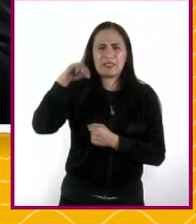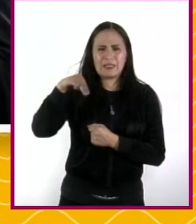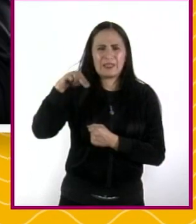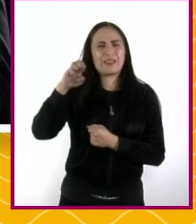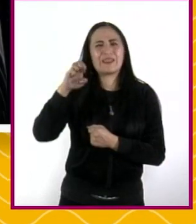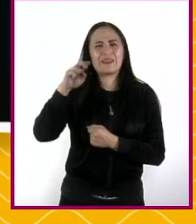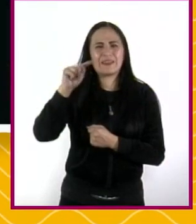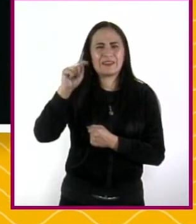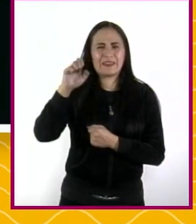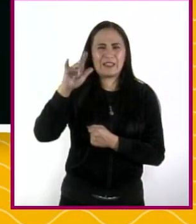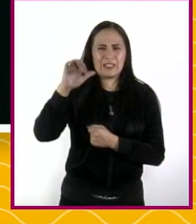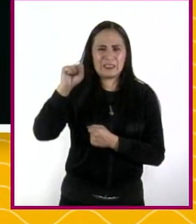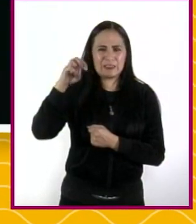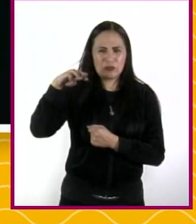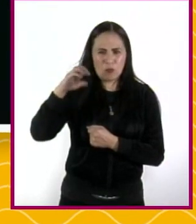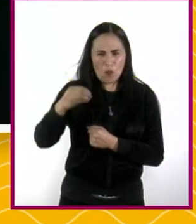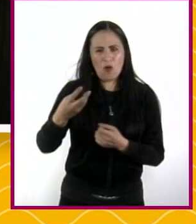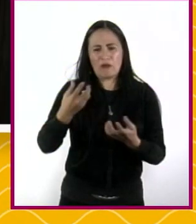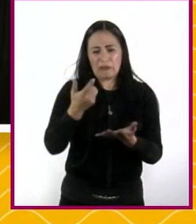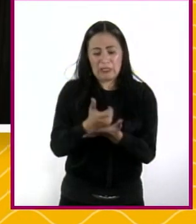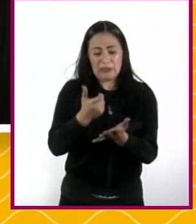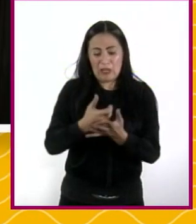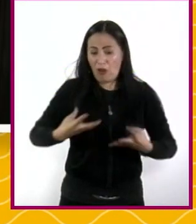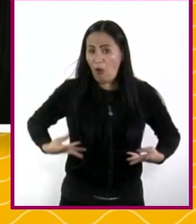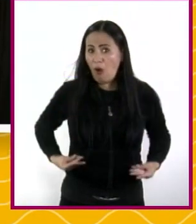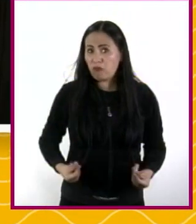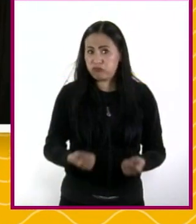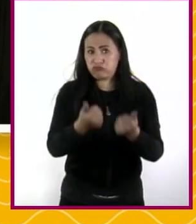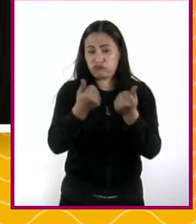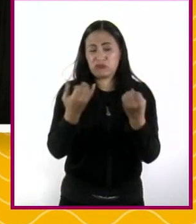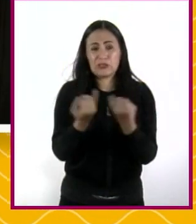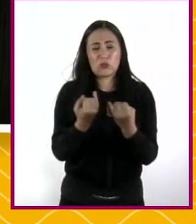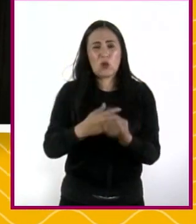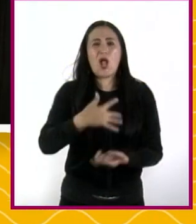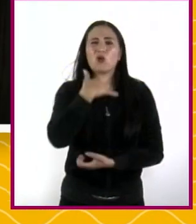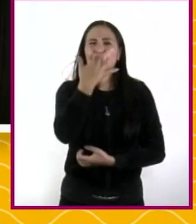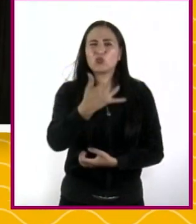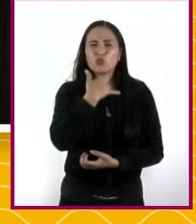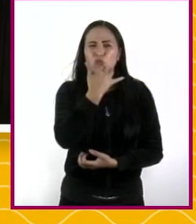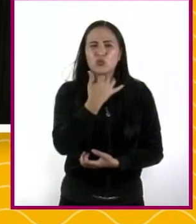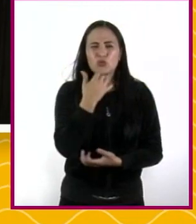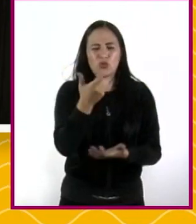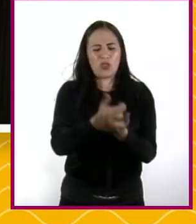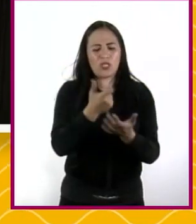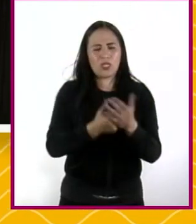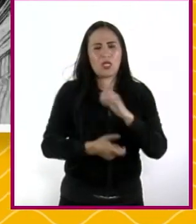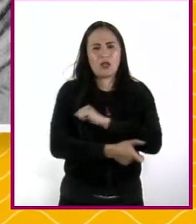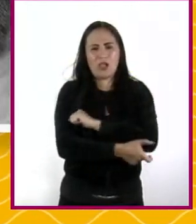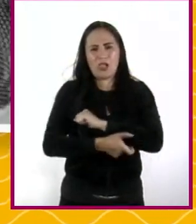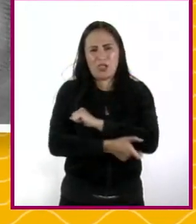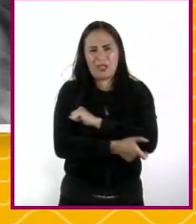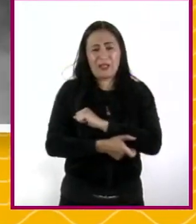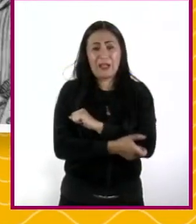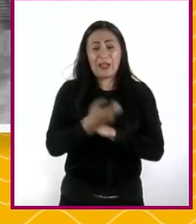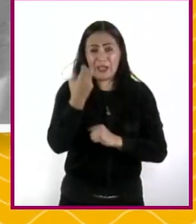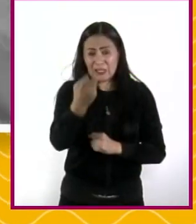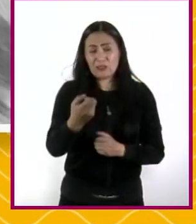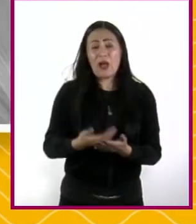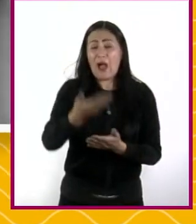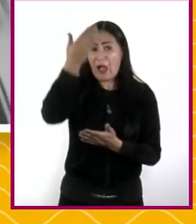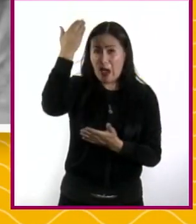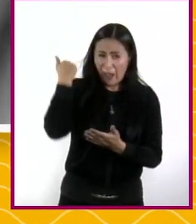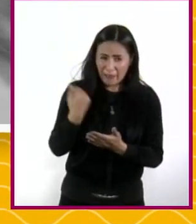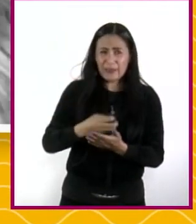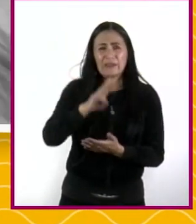de recursos y la corrupción, que tiraban por la borda la esencia y buenas intenciones de las premisas